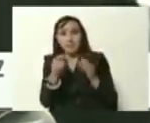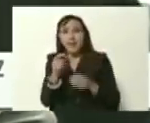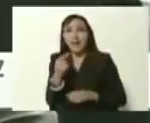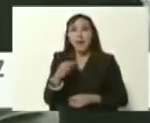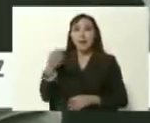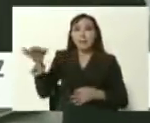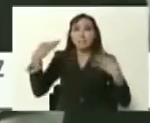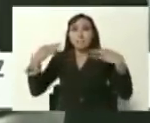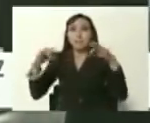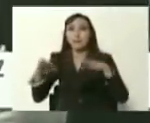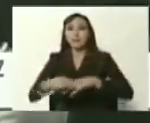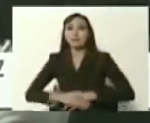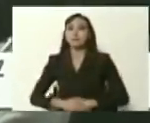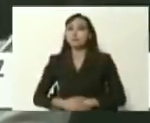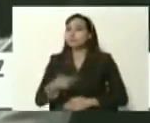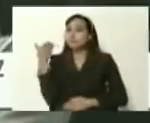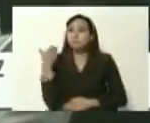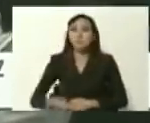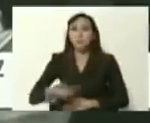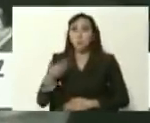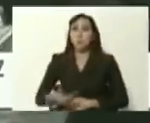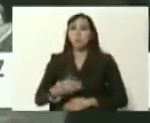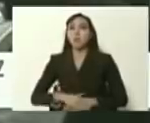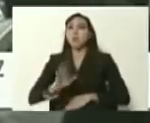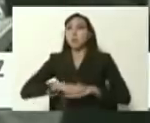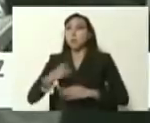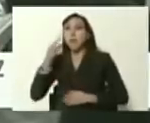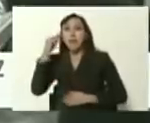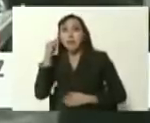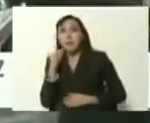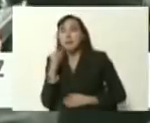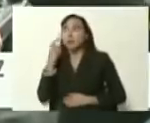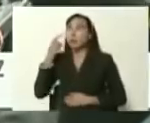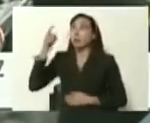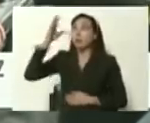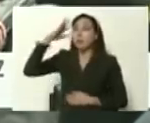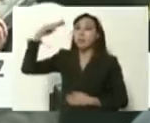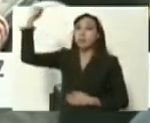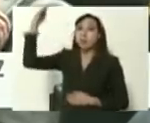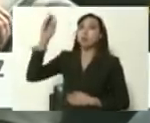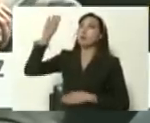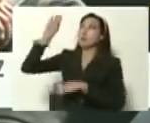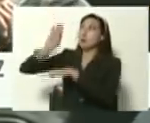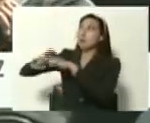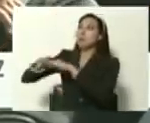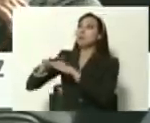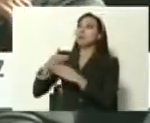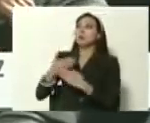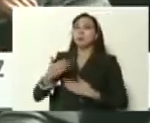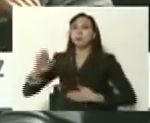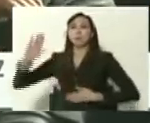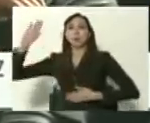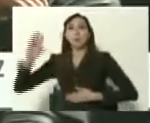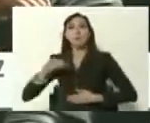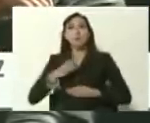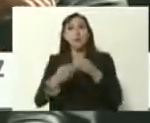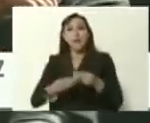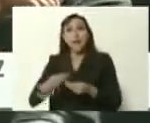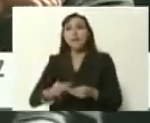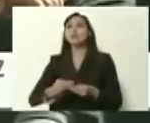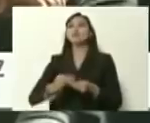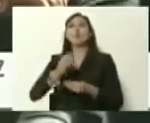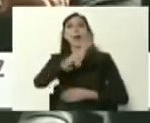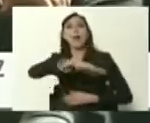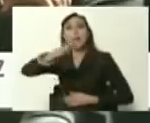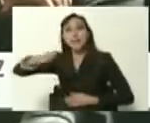respetar al Dios Altísimo, el mismo que nuestro libertador Simón Bolívar evocó en ese juramento del Monte Sacro y que es la